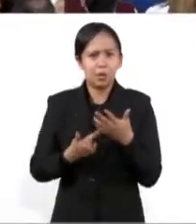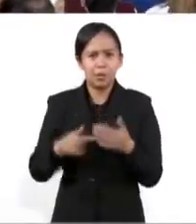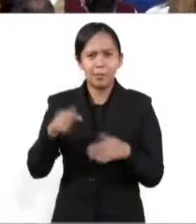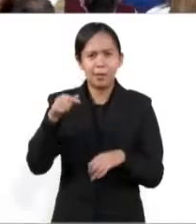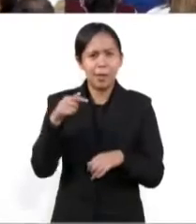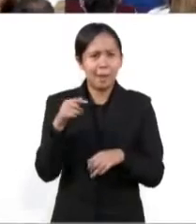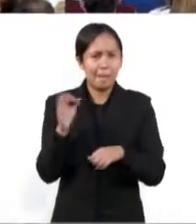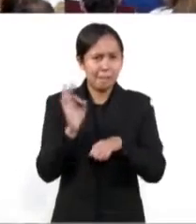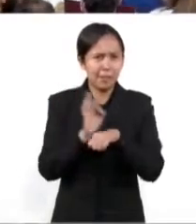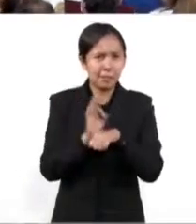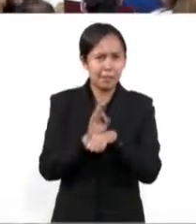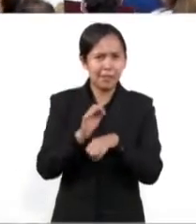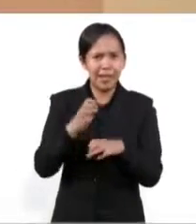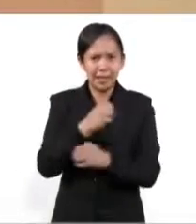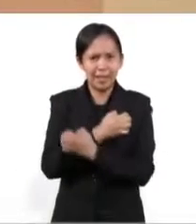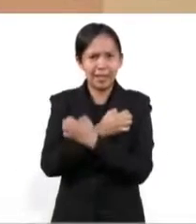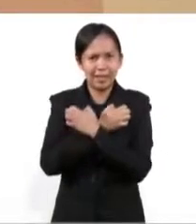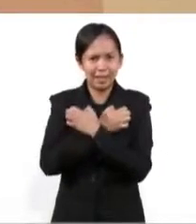bienestar educativo